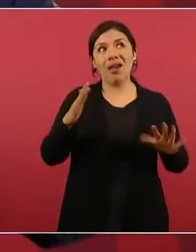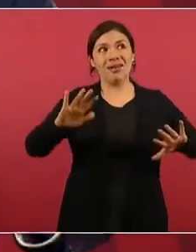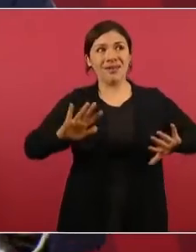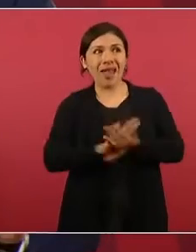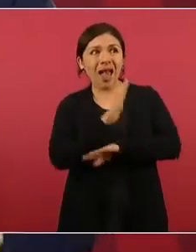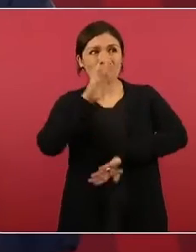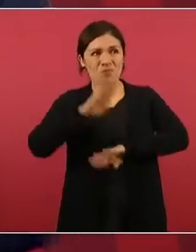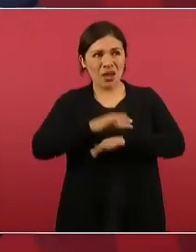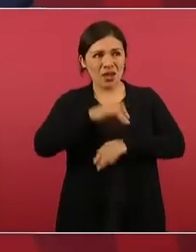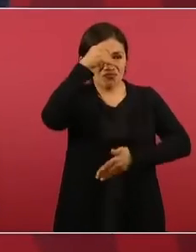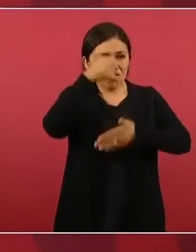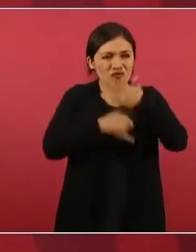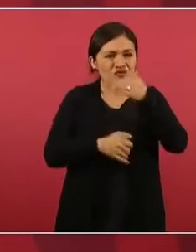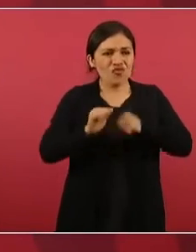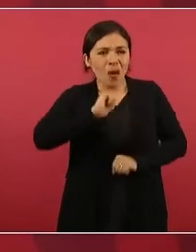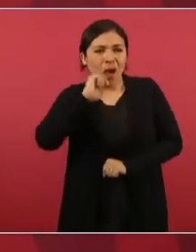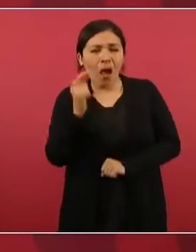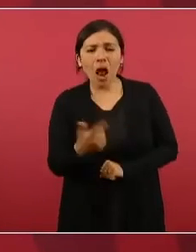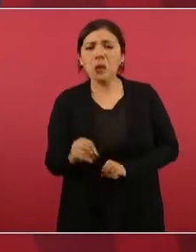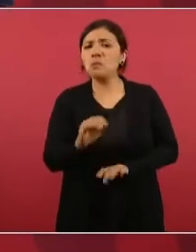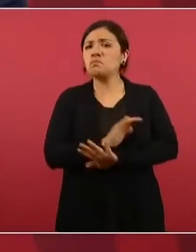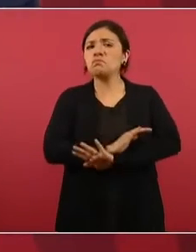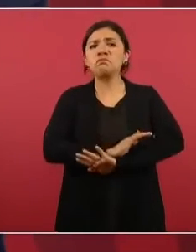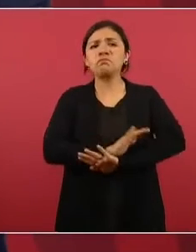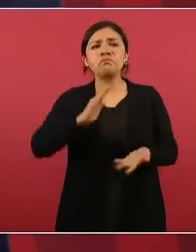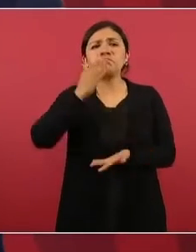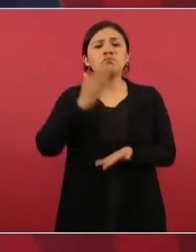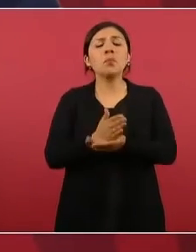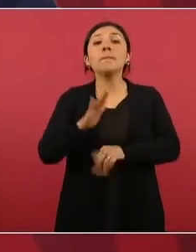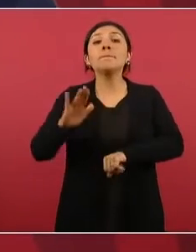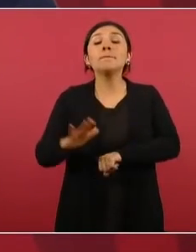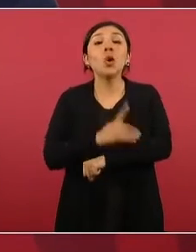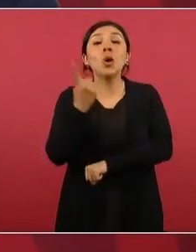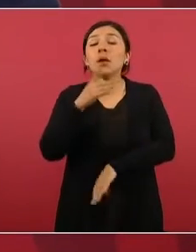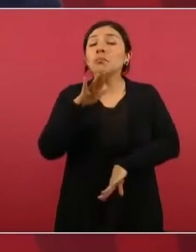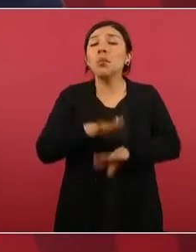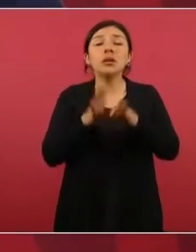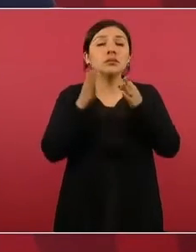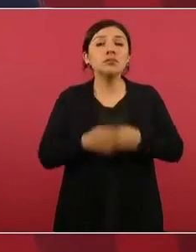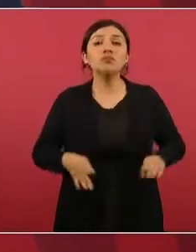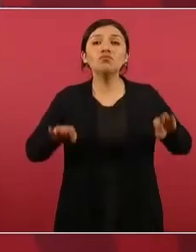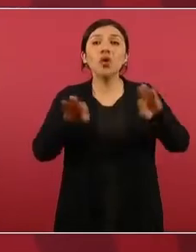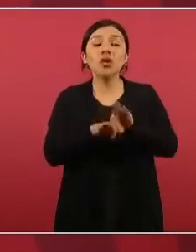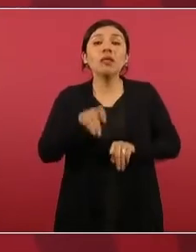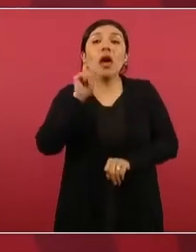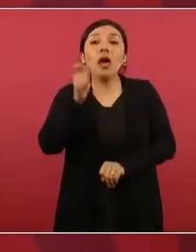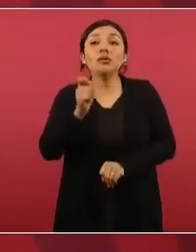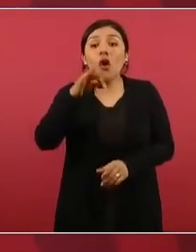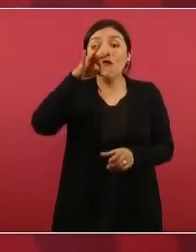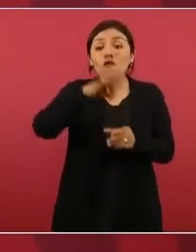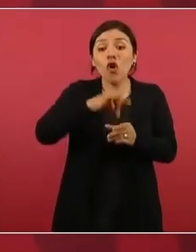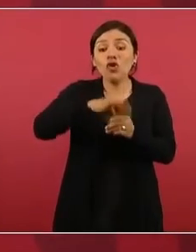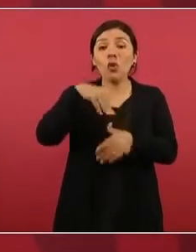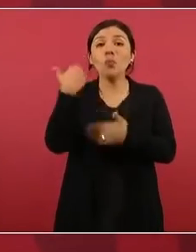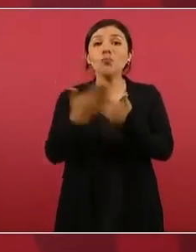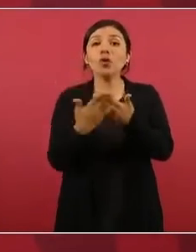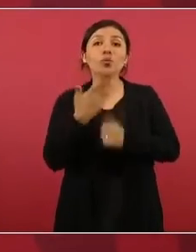cambios profundos, porque todo se mide en función de la elección de